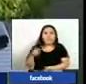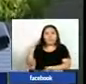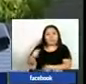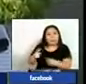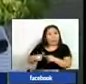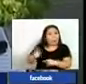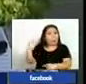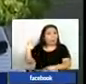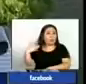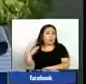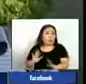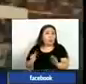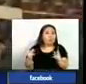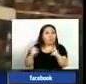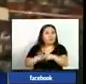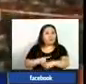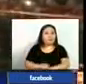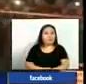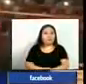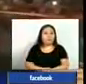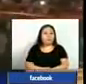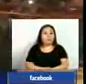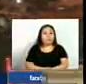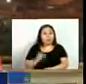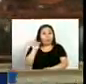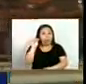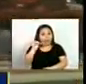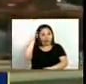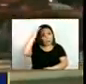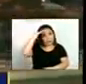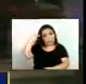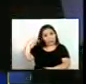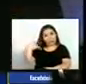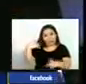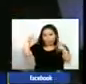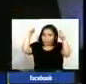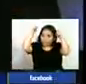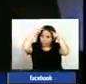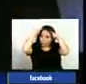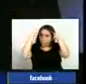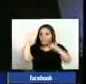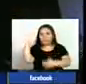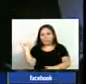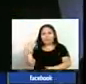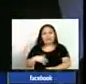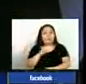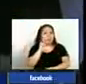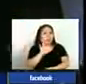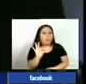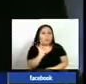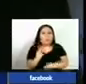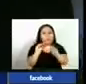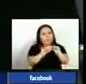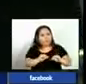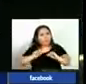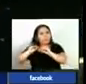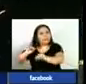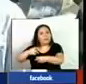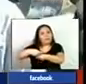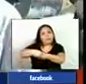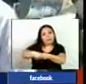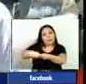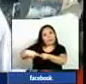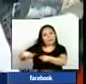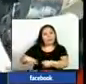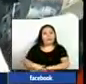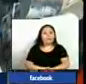acostumbras y que las cambiamos también la coronación de la reina de los festejos patronales se trasladará hasta el mes de diciembre